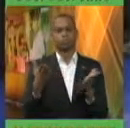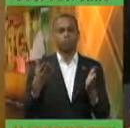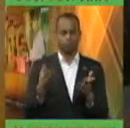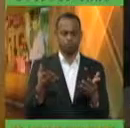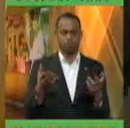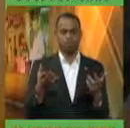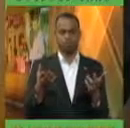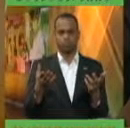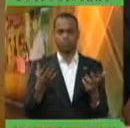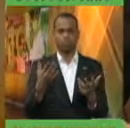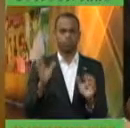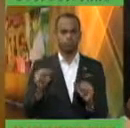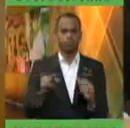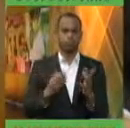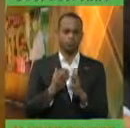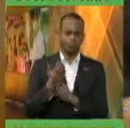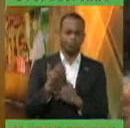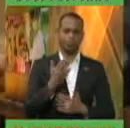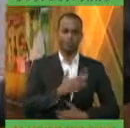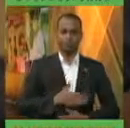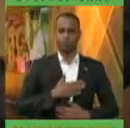disfrutables que